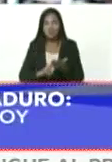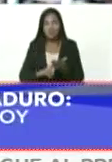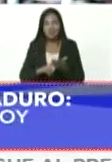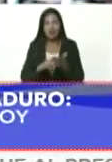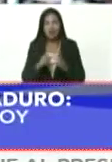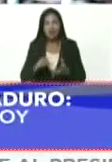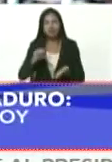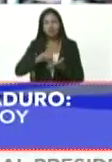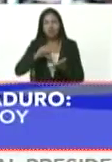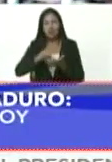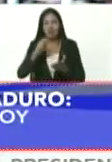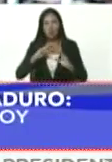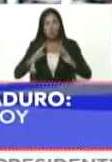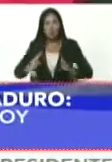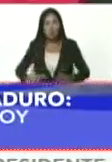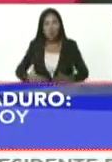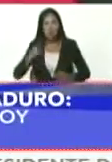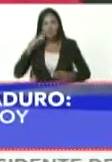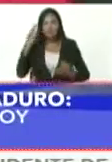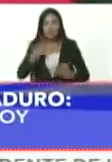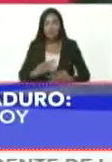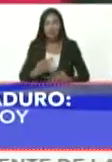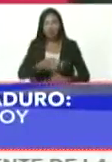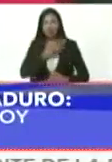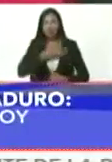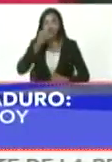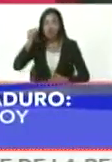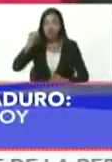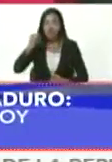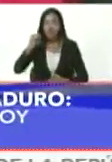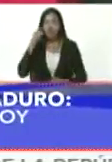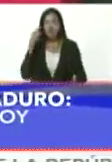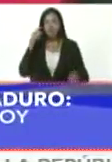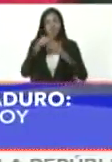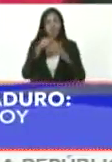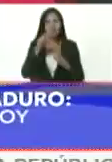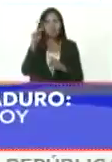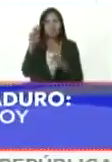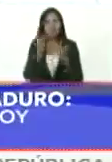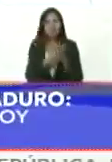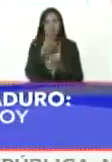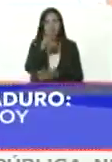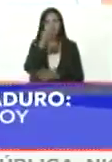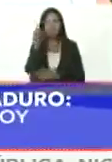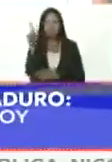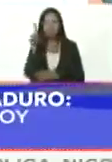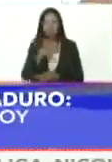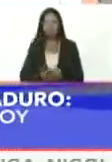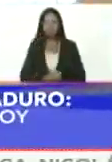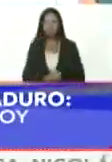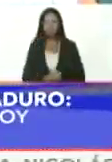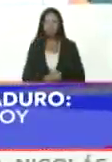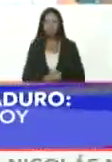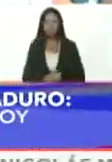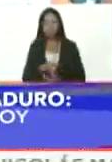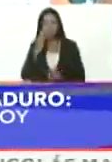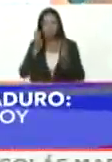ciudades humanas. Ciudades socialistas, es la meta 2021. ¿Están de